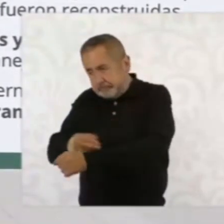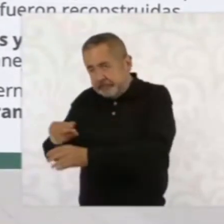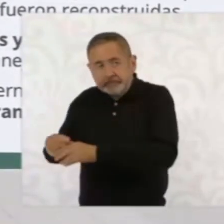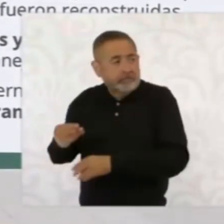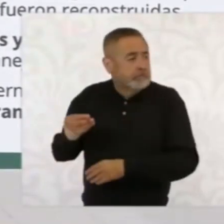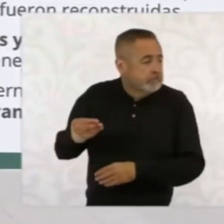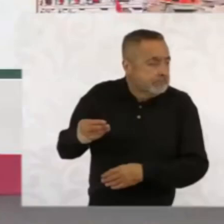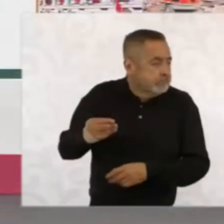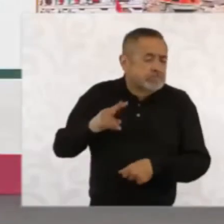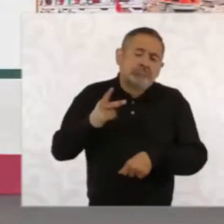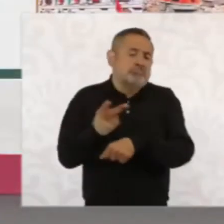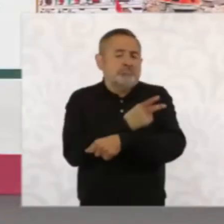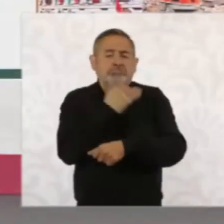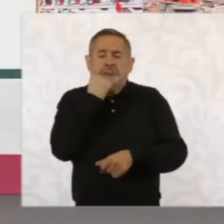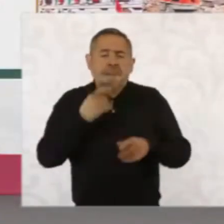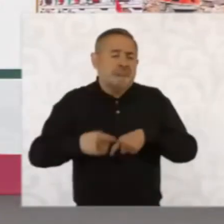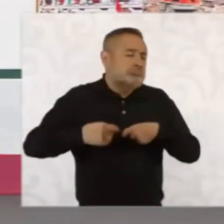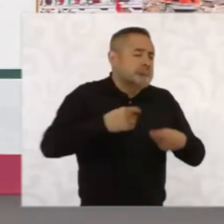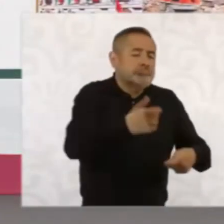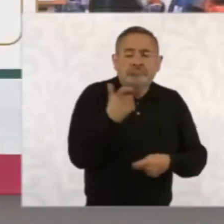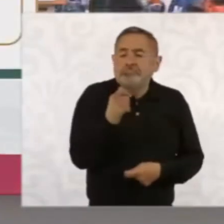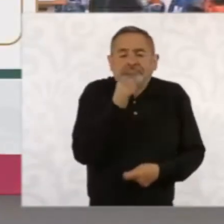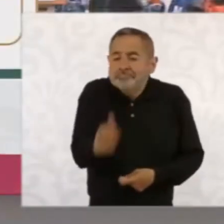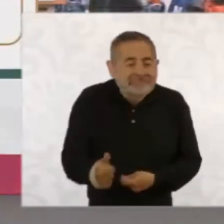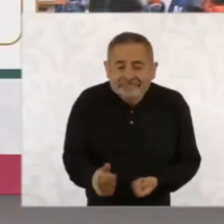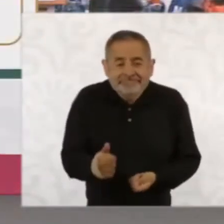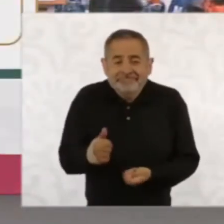dinero. La siguiente, por favor.